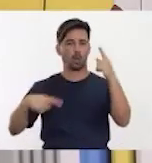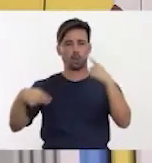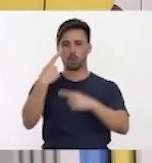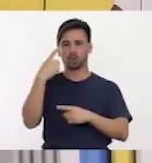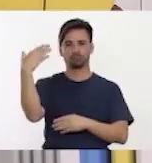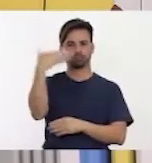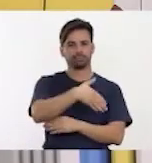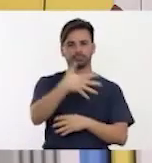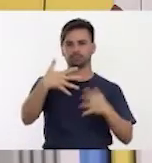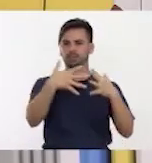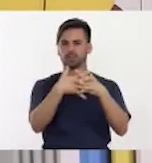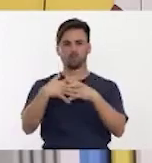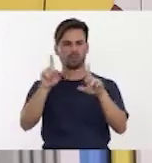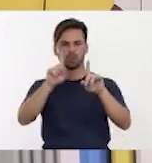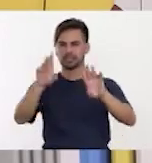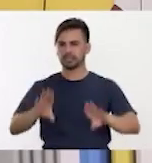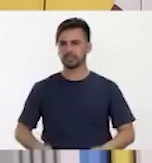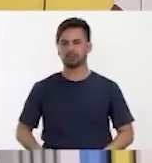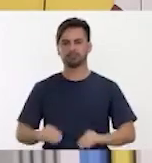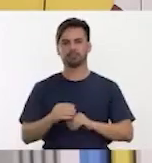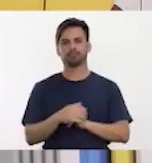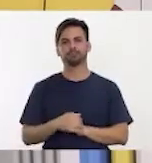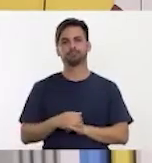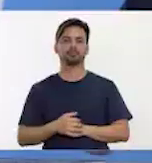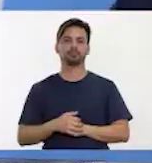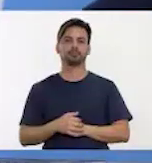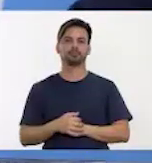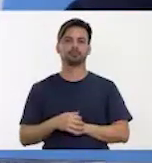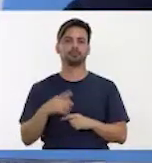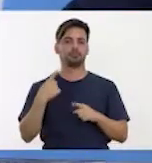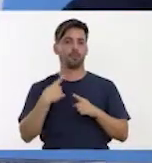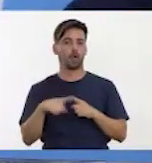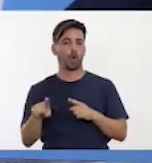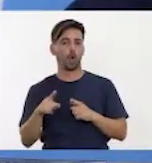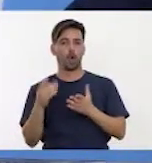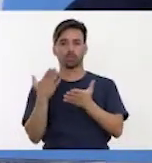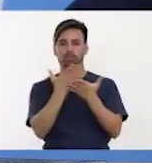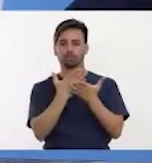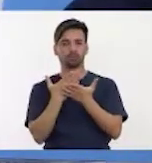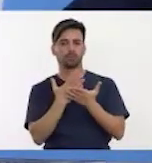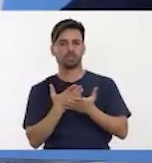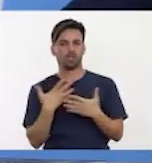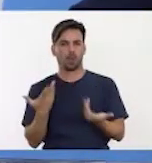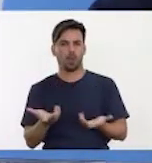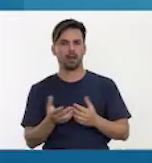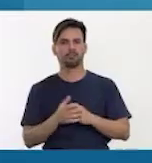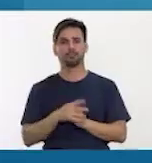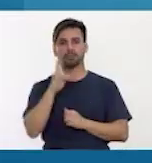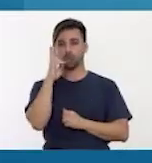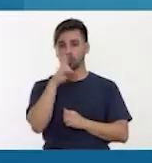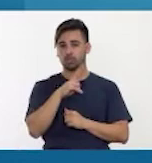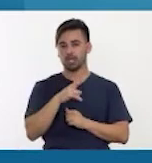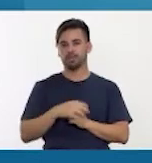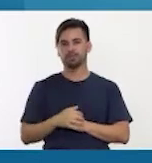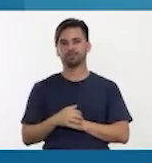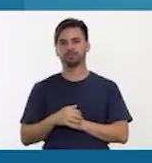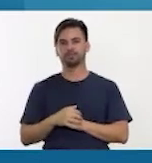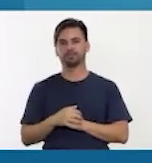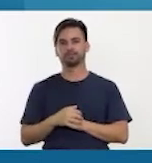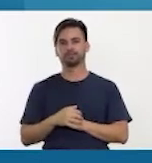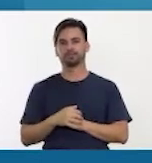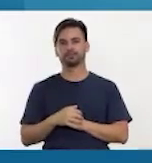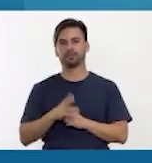norteamericana y a la enmienda Pla. El otro aspecto a trabajar serían, como les muestro